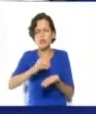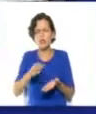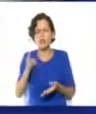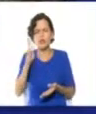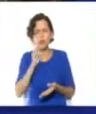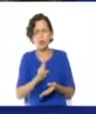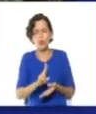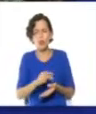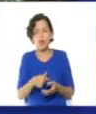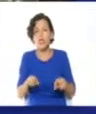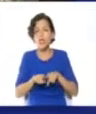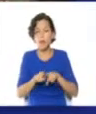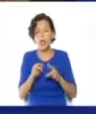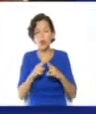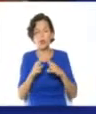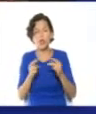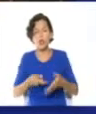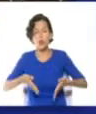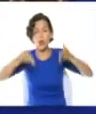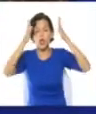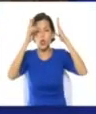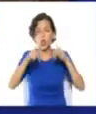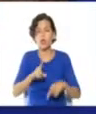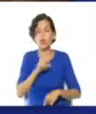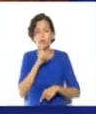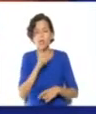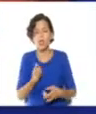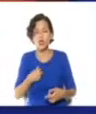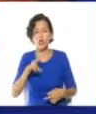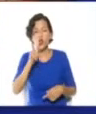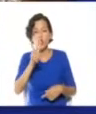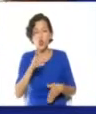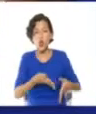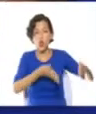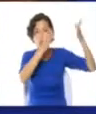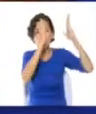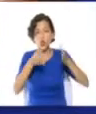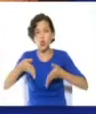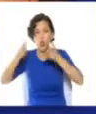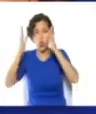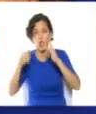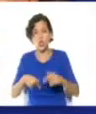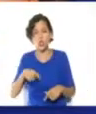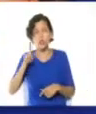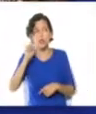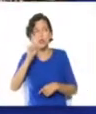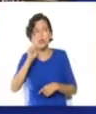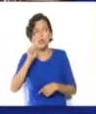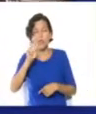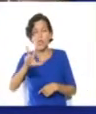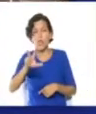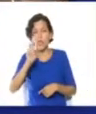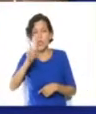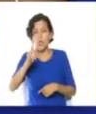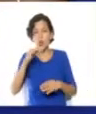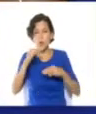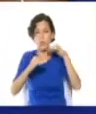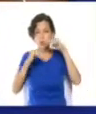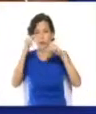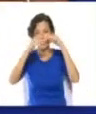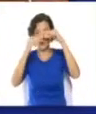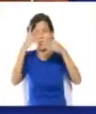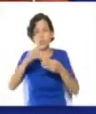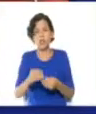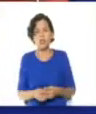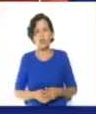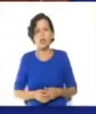las Torres del Silencio, son dos torres gemelas de 32 pisos que miden 103 metros de altura, construidas durante el